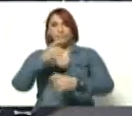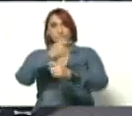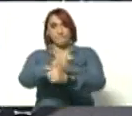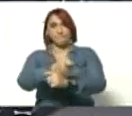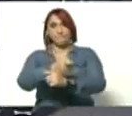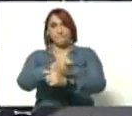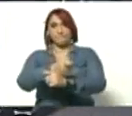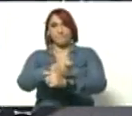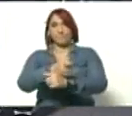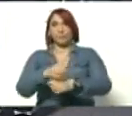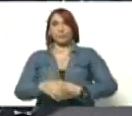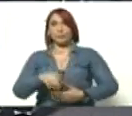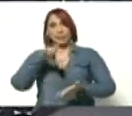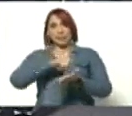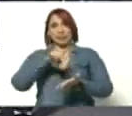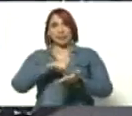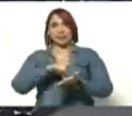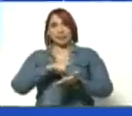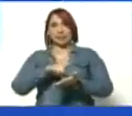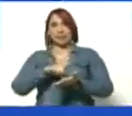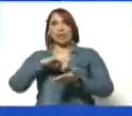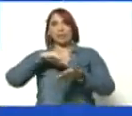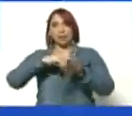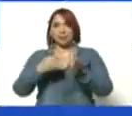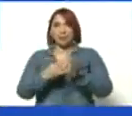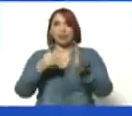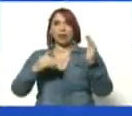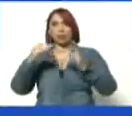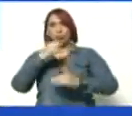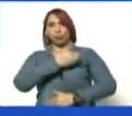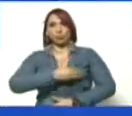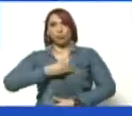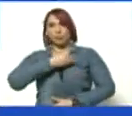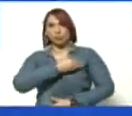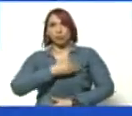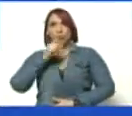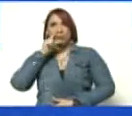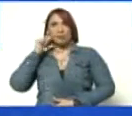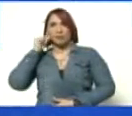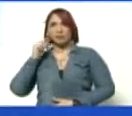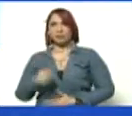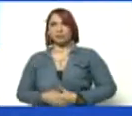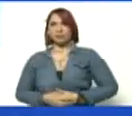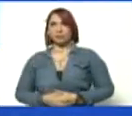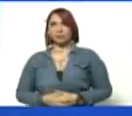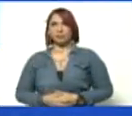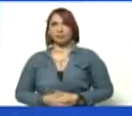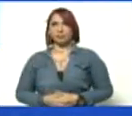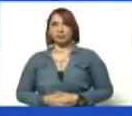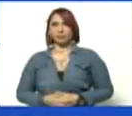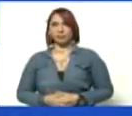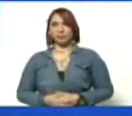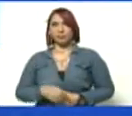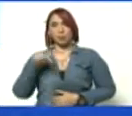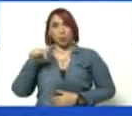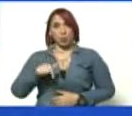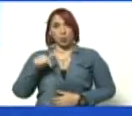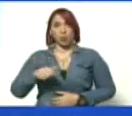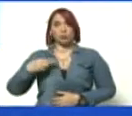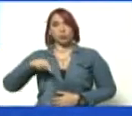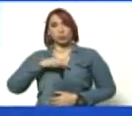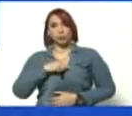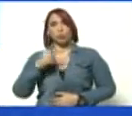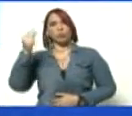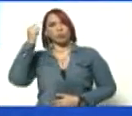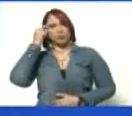en media general, media técnica, adulto, misión Rivas. Hoy para nosotros es un día